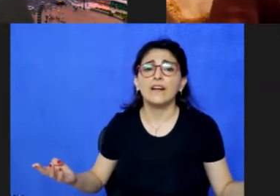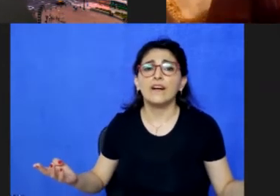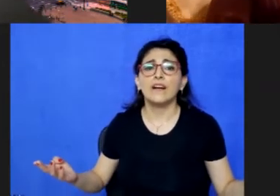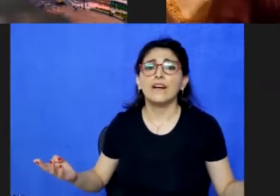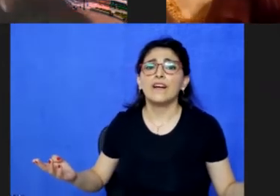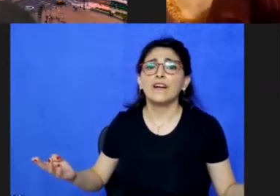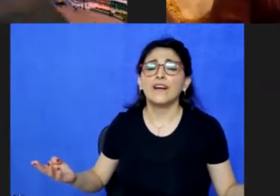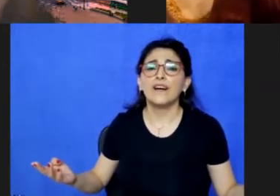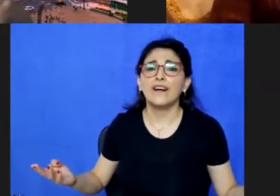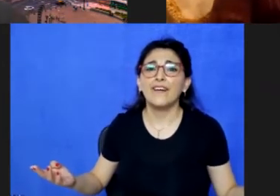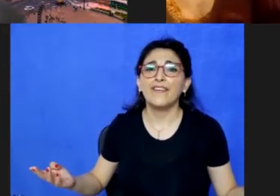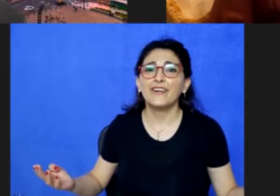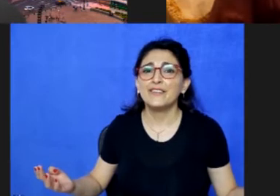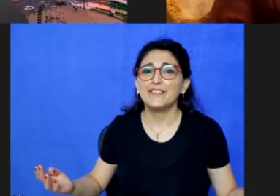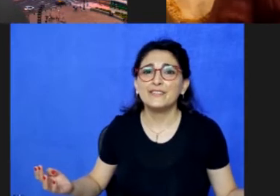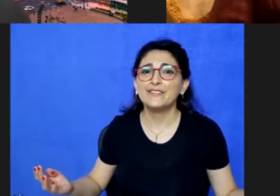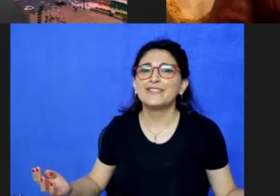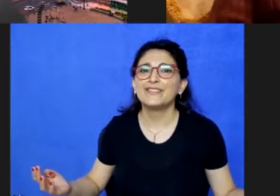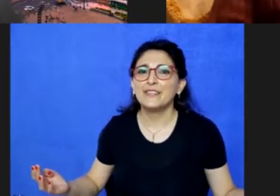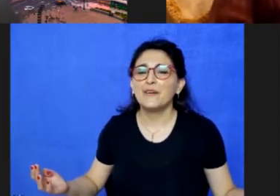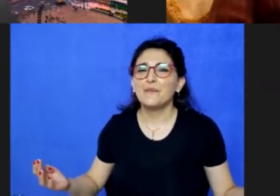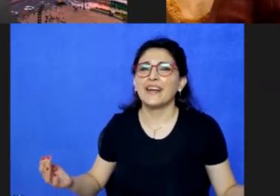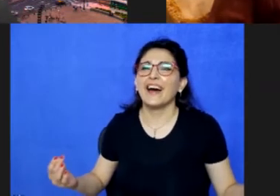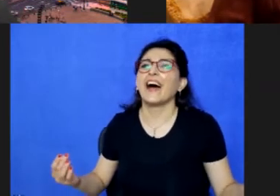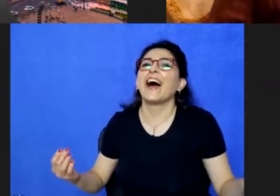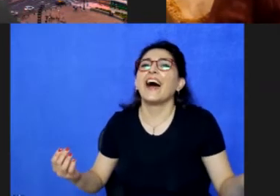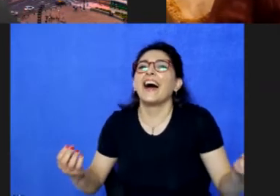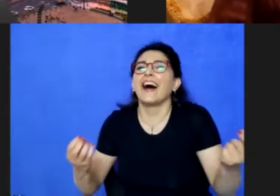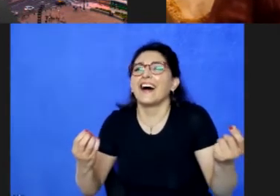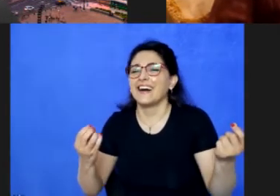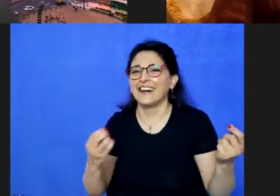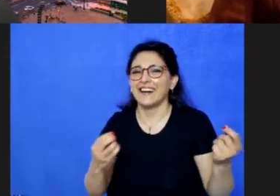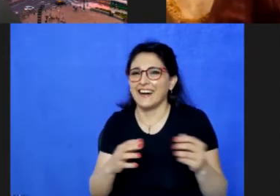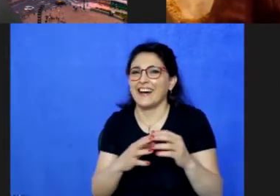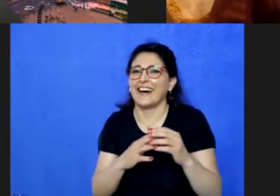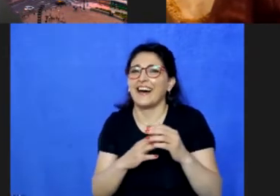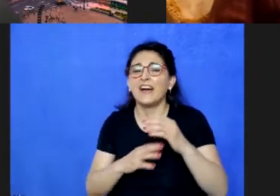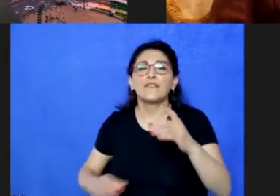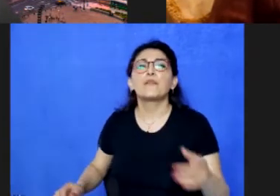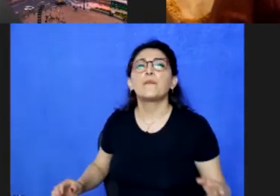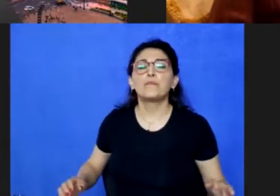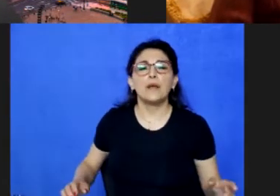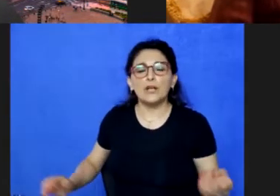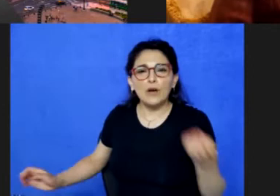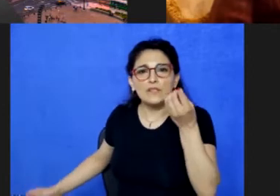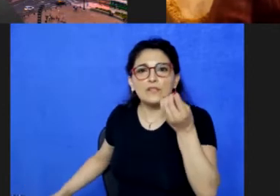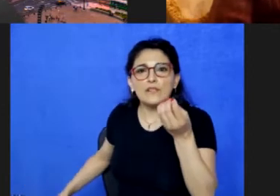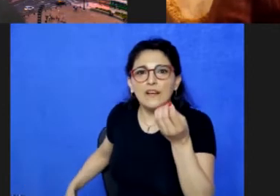Me llamaba para preguntarme cómo hacer la levadura, porque no encontraban levadura, ¿no?